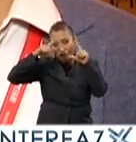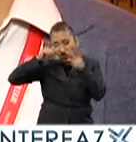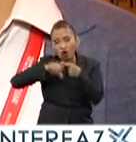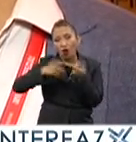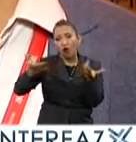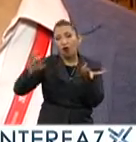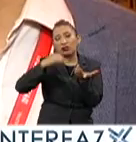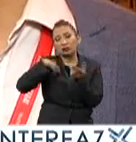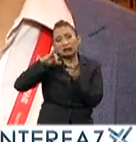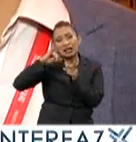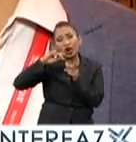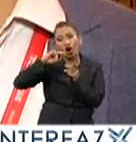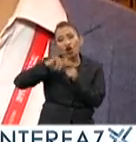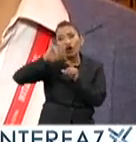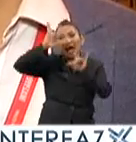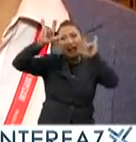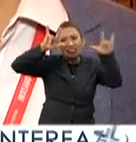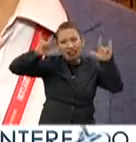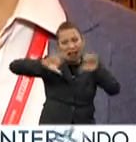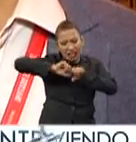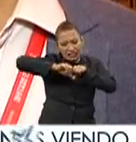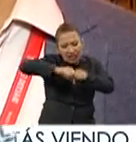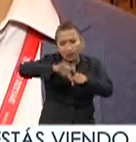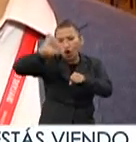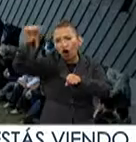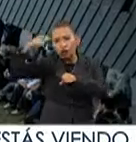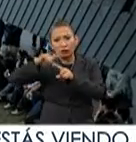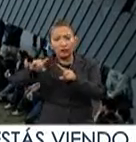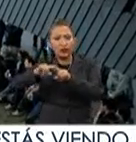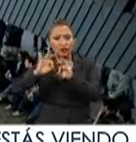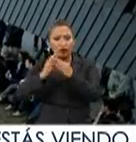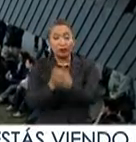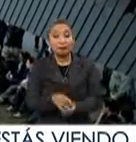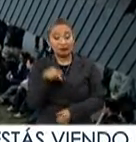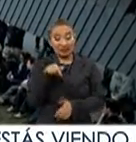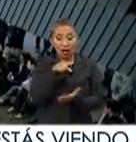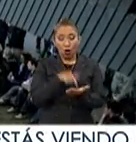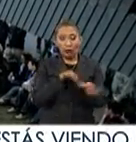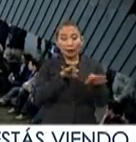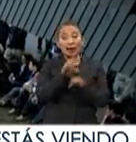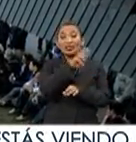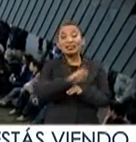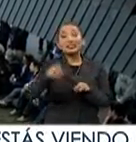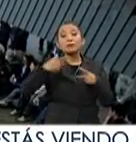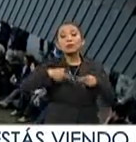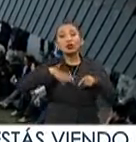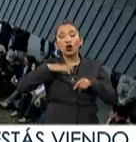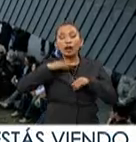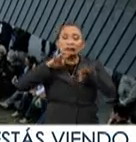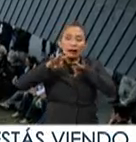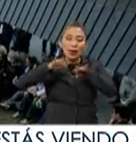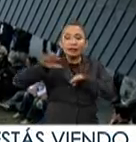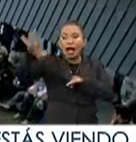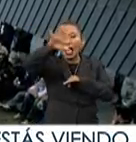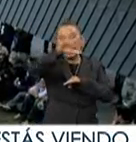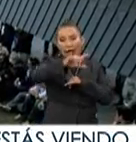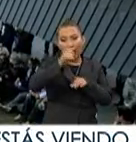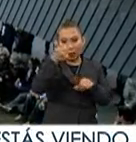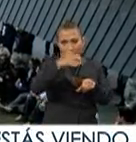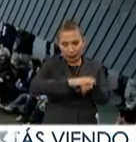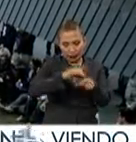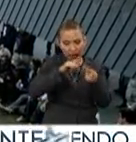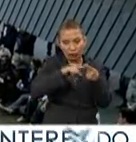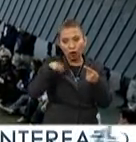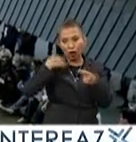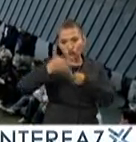fotográficos, iconográficos en carteles y en otros soportes. En este lugar trabajan más de 300 personas y existen áreas como la